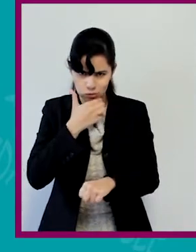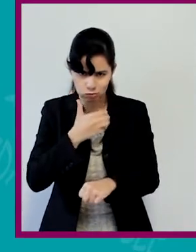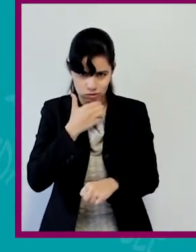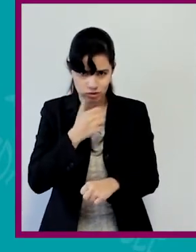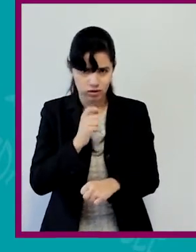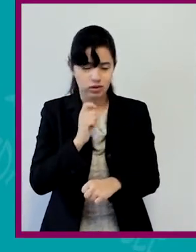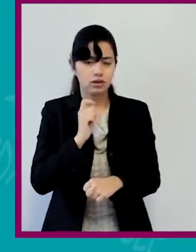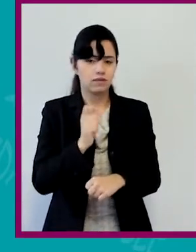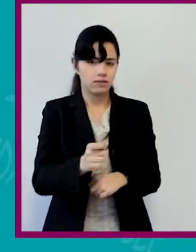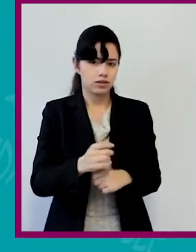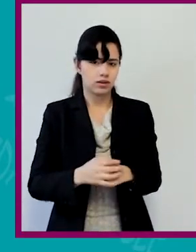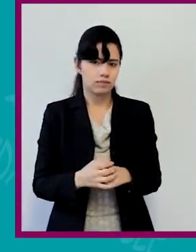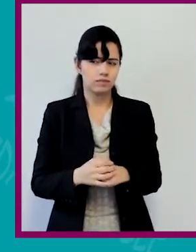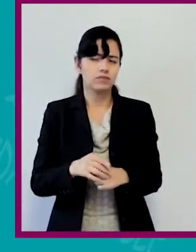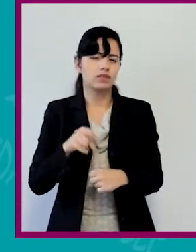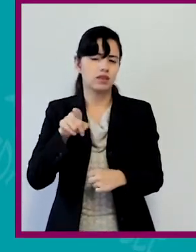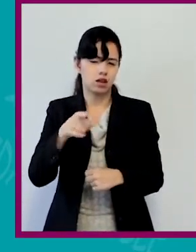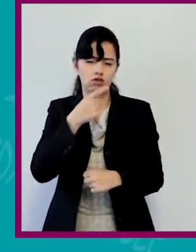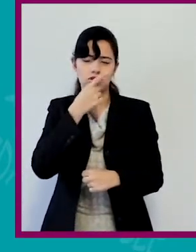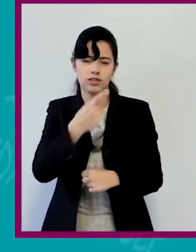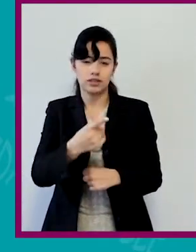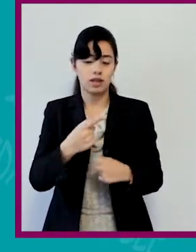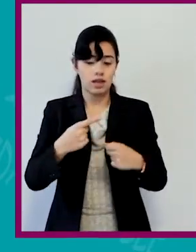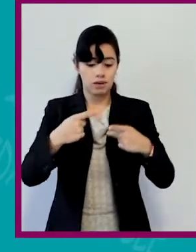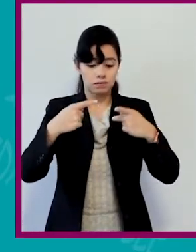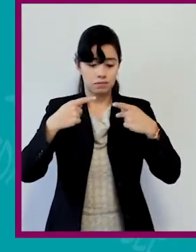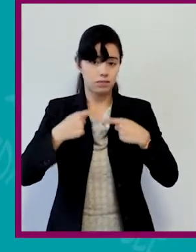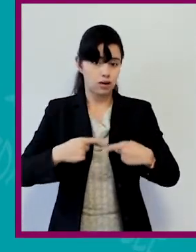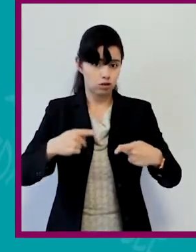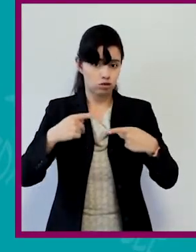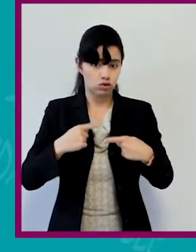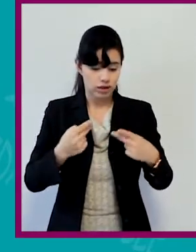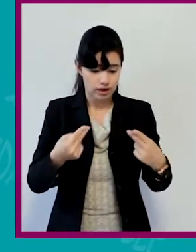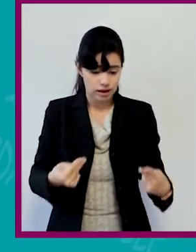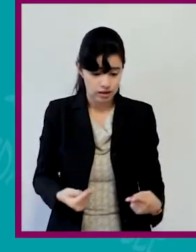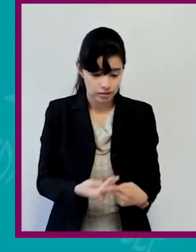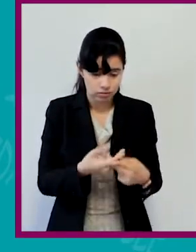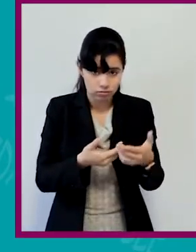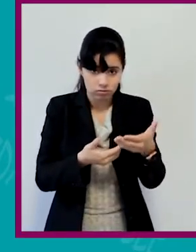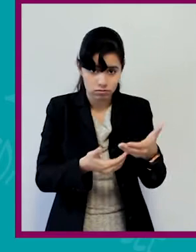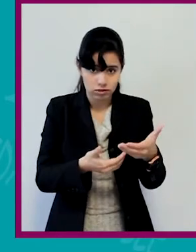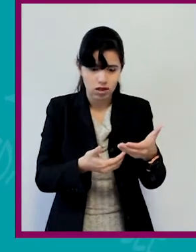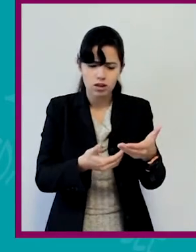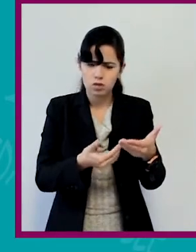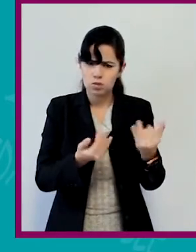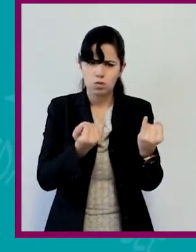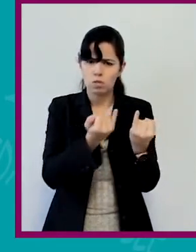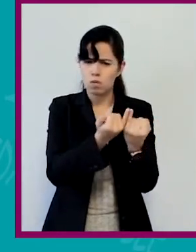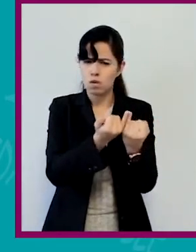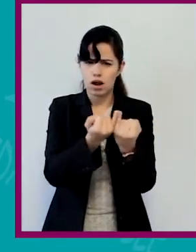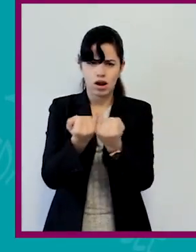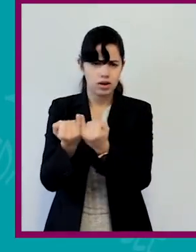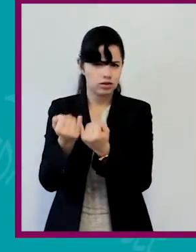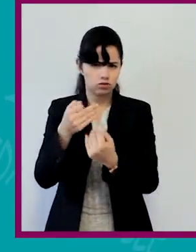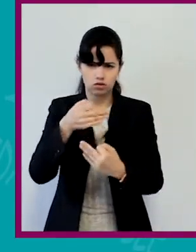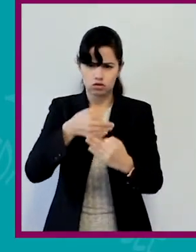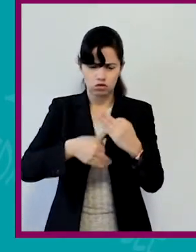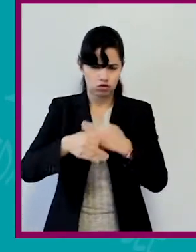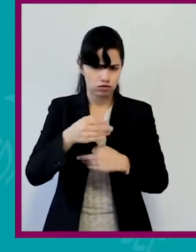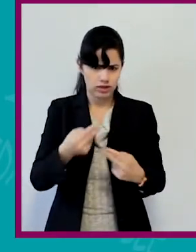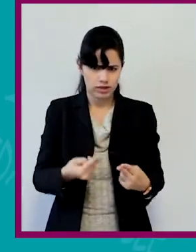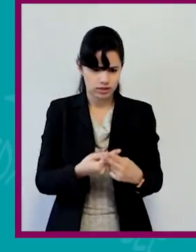que dicen que los seres humanos nacemos iguales y que por el hecho de haber nacido como seres